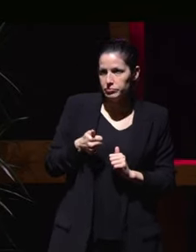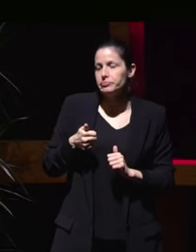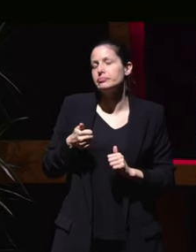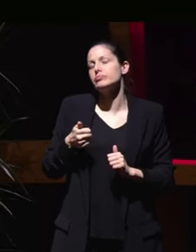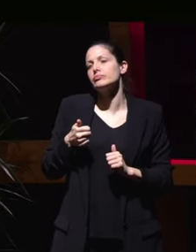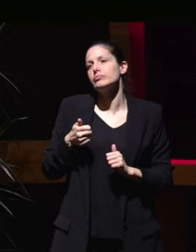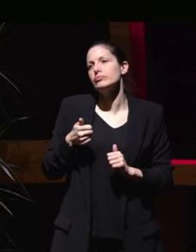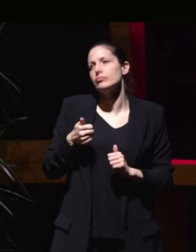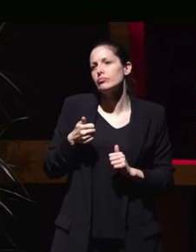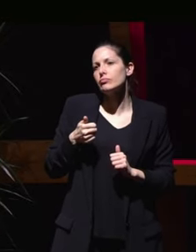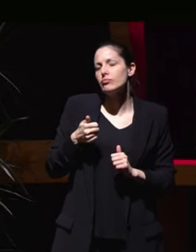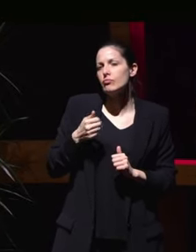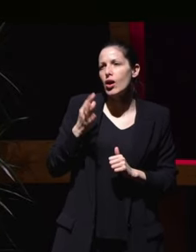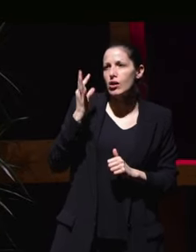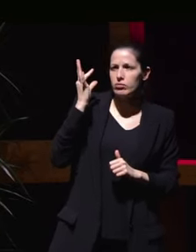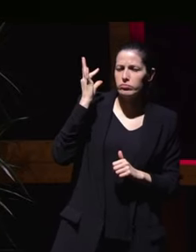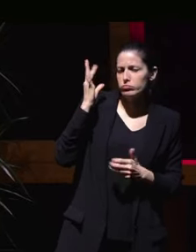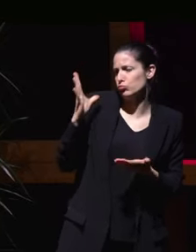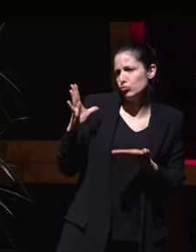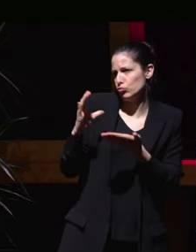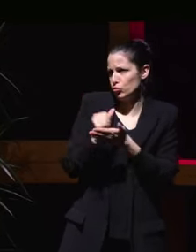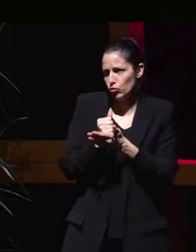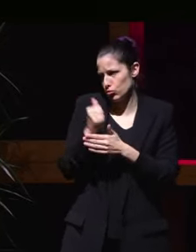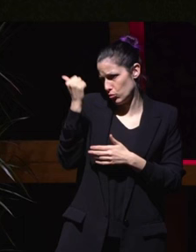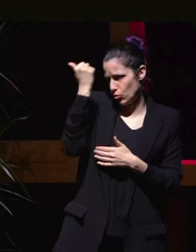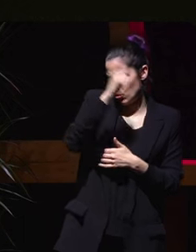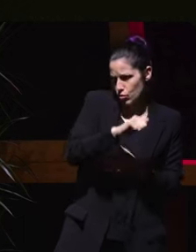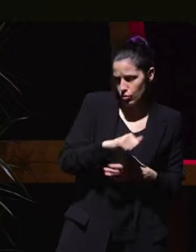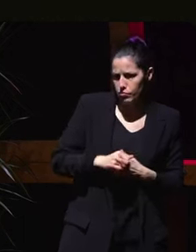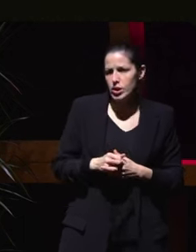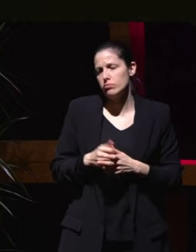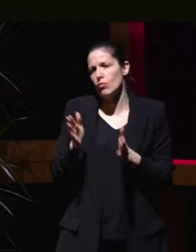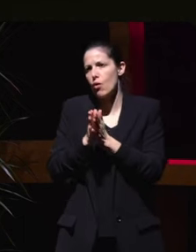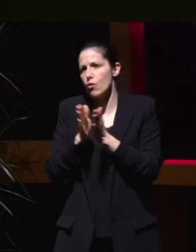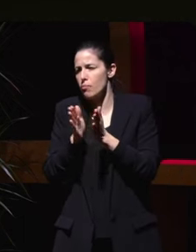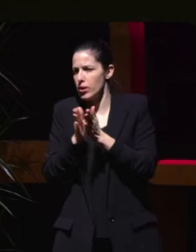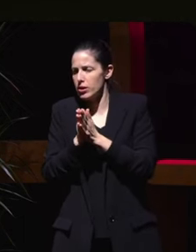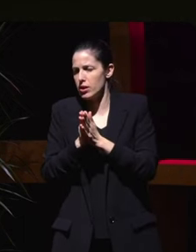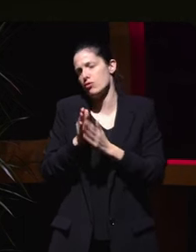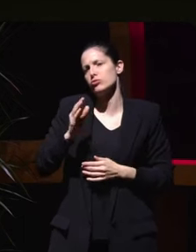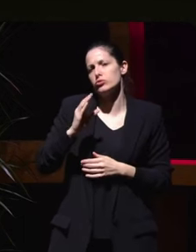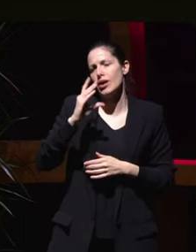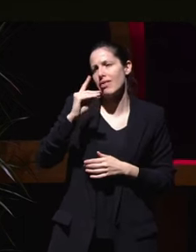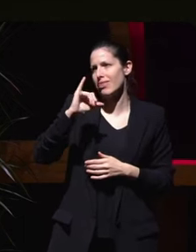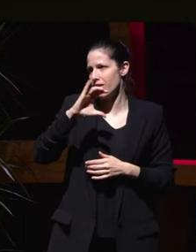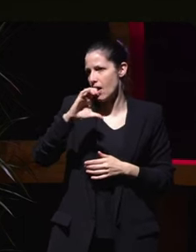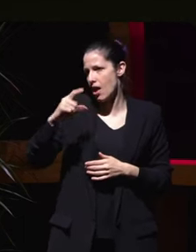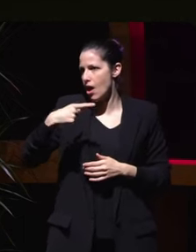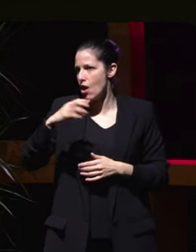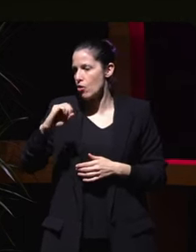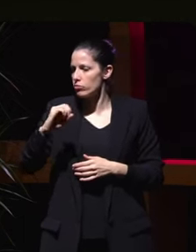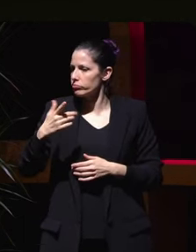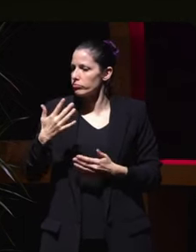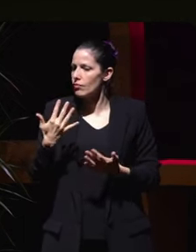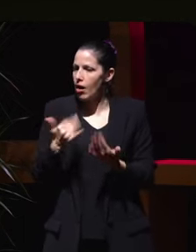Antonio Estevez, Rafa Valero, que eran compañeiros do diario Marca e tamén na COPE naquel momento, pois me acolleron como se fora a súa